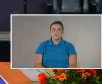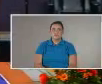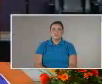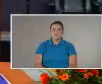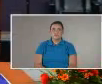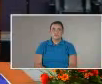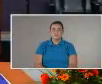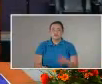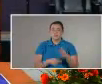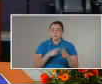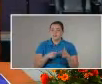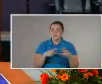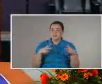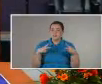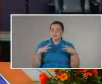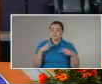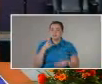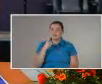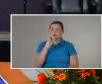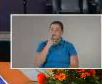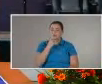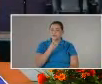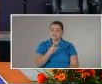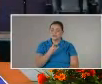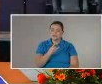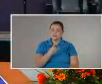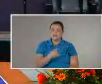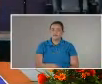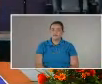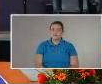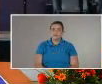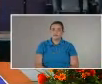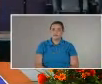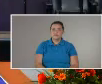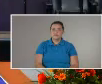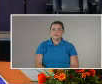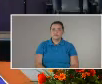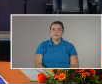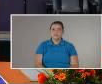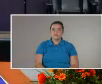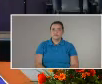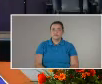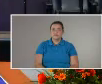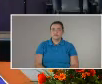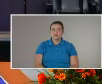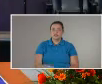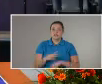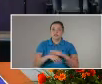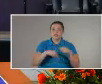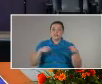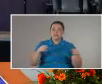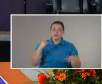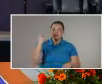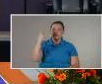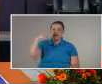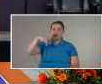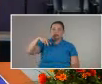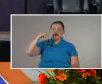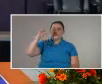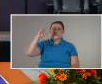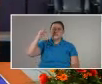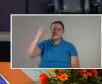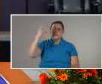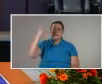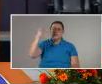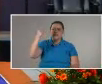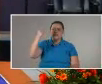Y a veces hay que perdonar, a veces le echamos la culpa. A veces en el funeral, como no llegaron las personas que esperábamos, como no